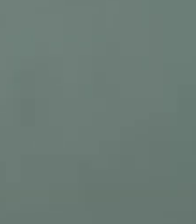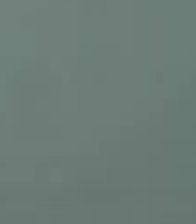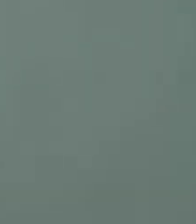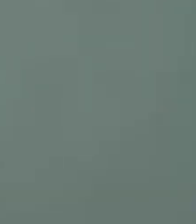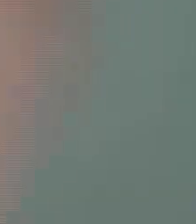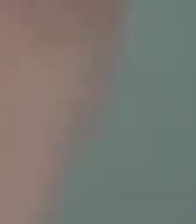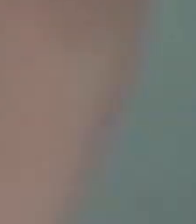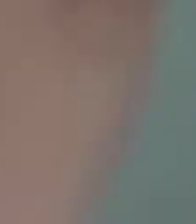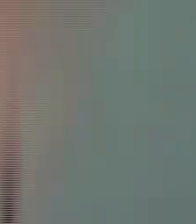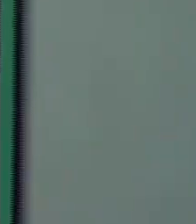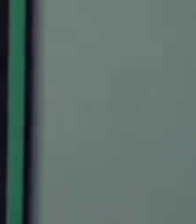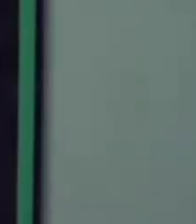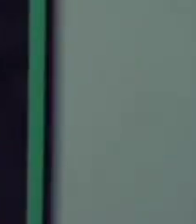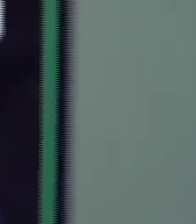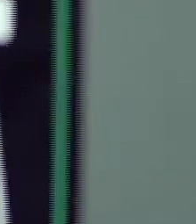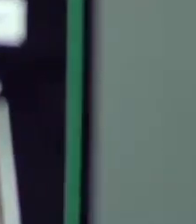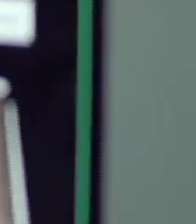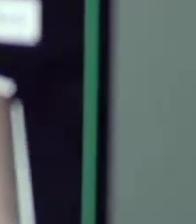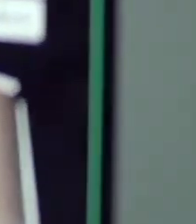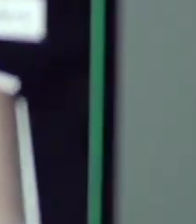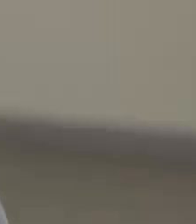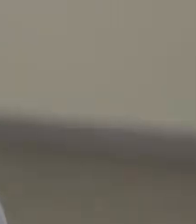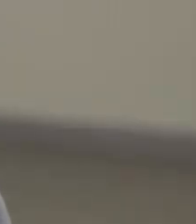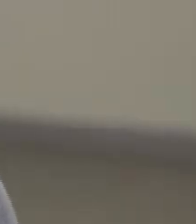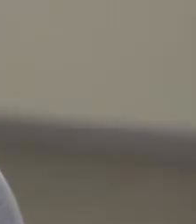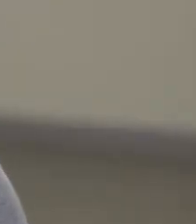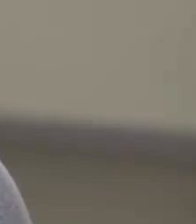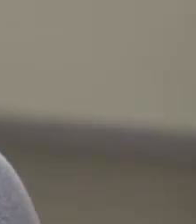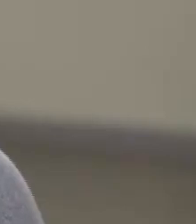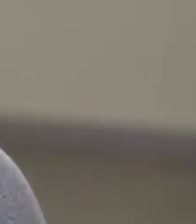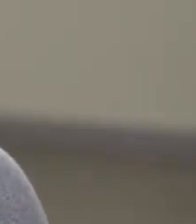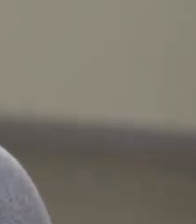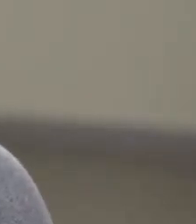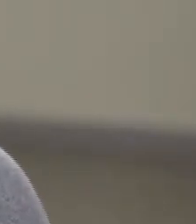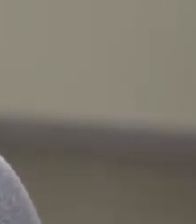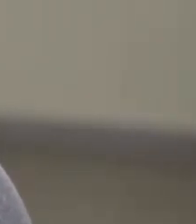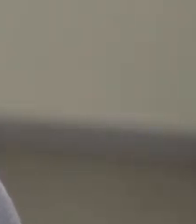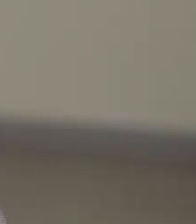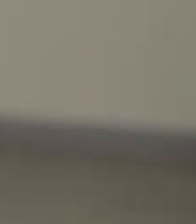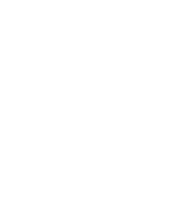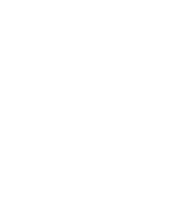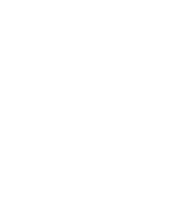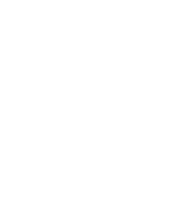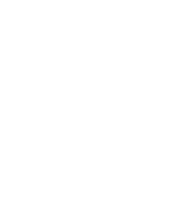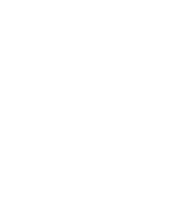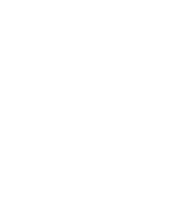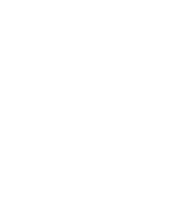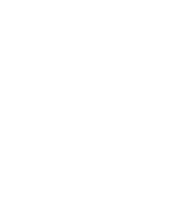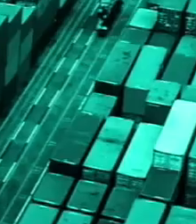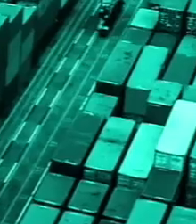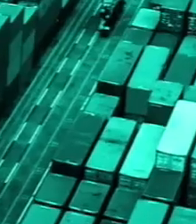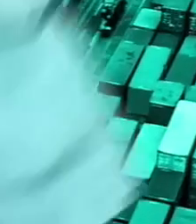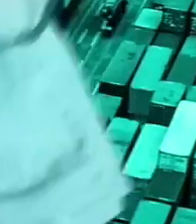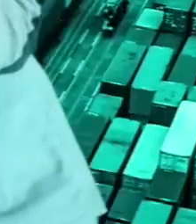Inspira al mundo a través de la creatividad. Haz parte de la UAU estudiando diseño de la comunicación gráfica.